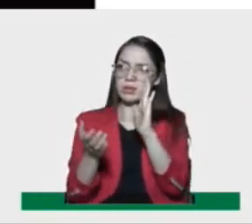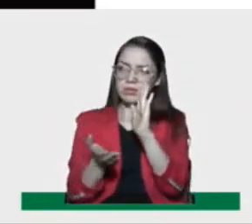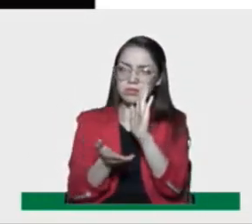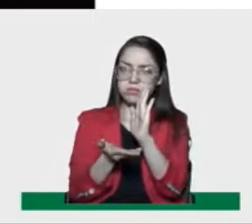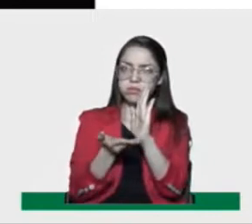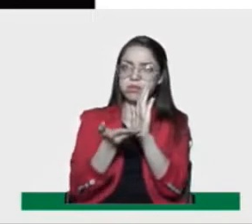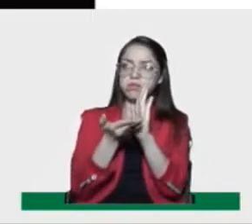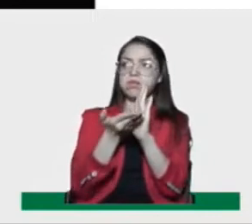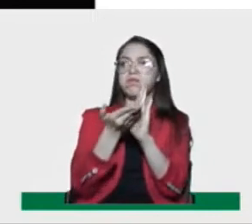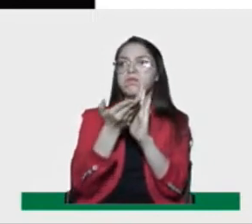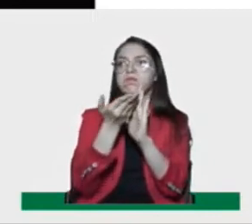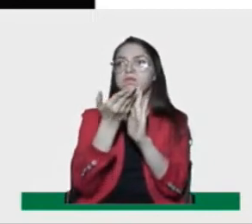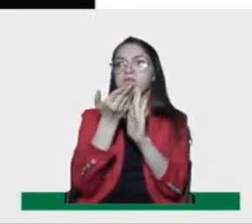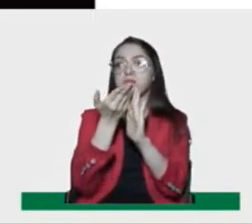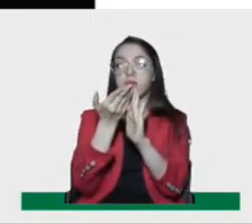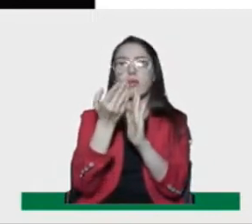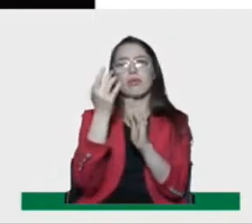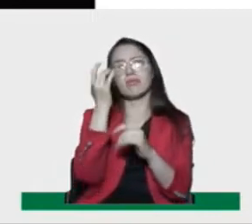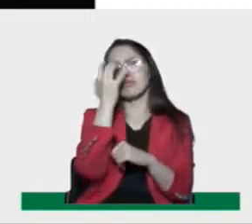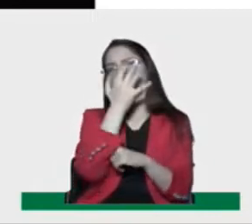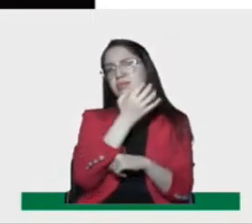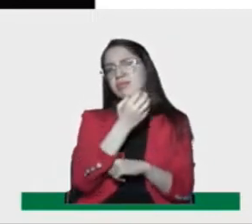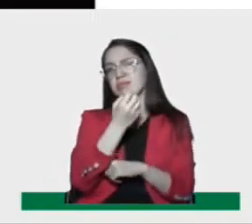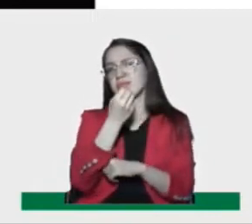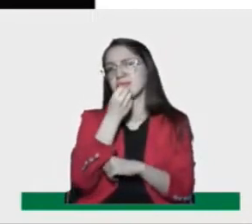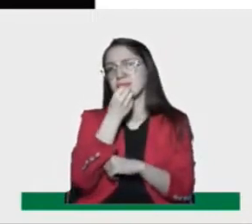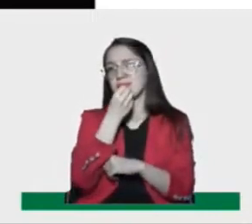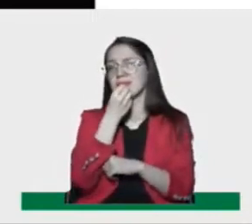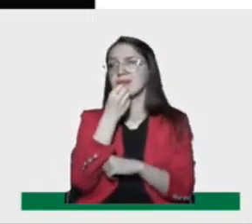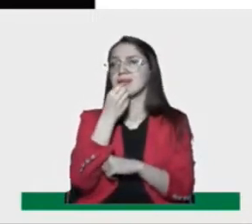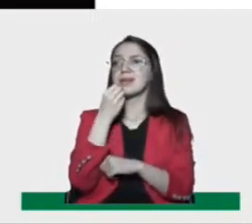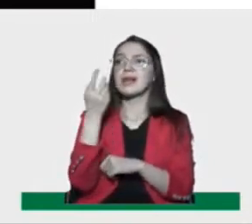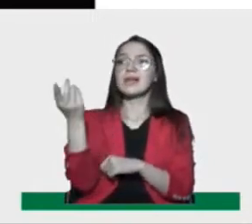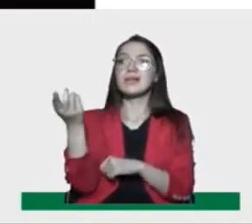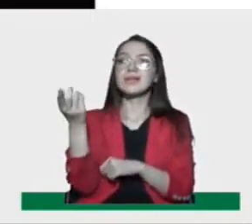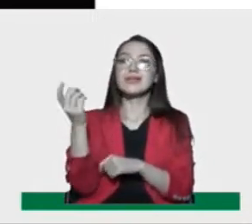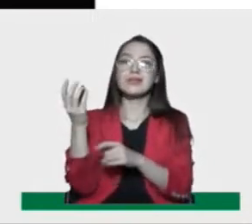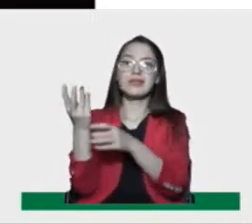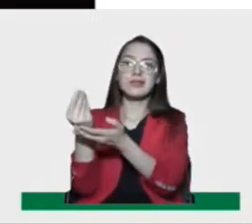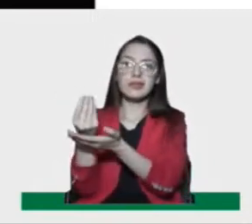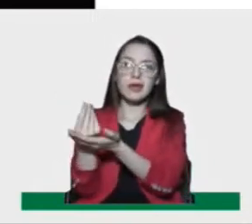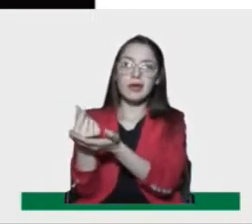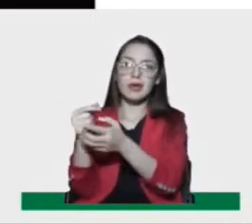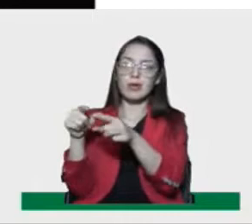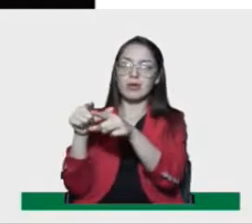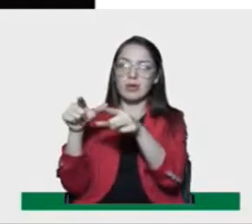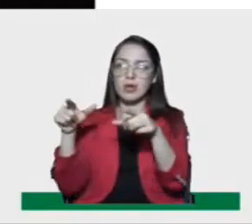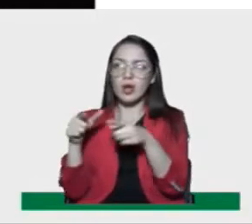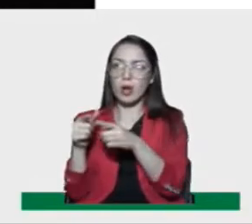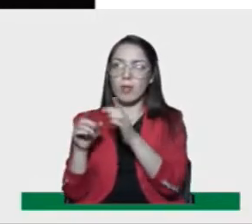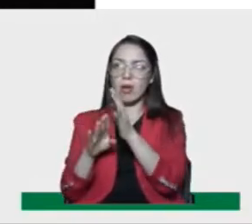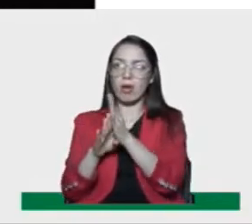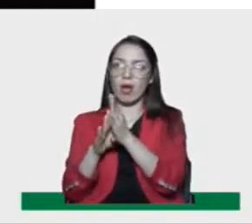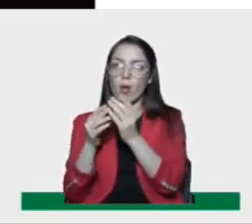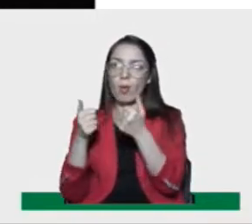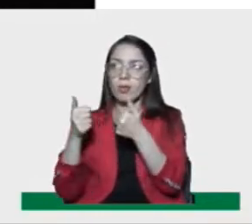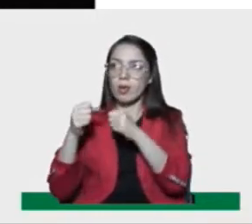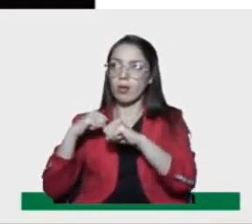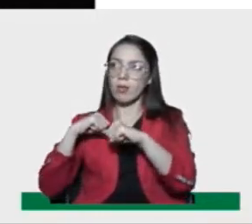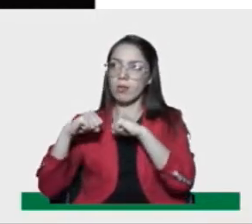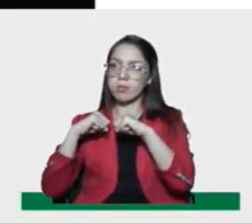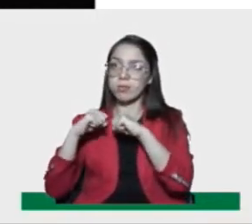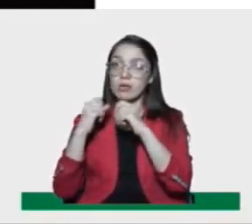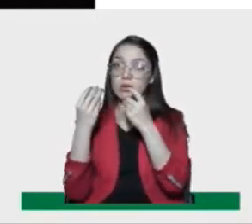este este hermoso lugar donde las economías locales andina minis dinamizado la gente está llegando